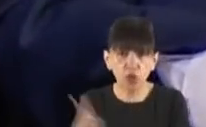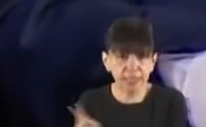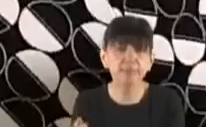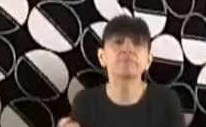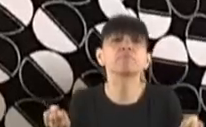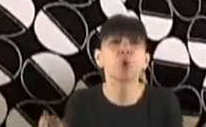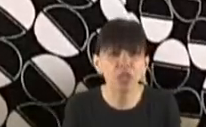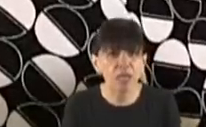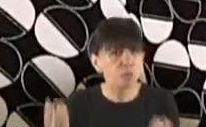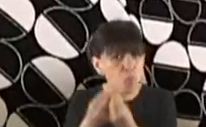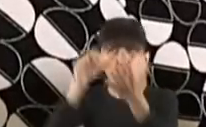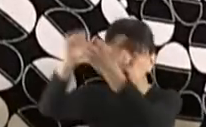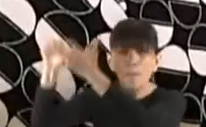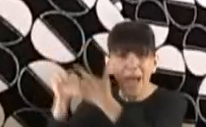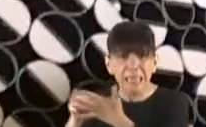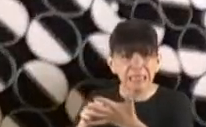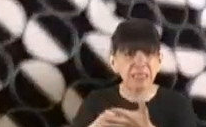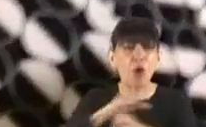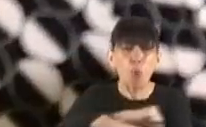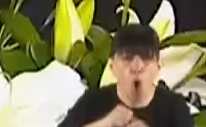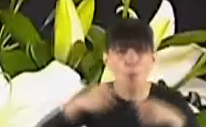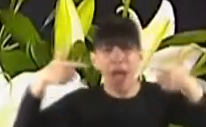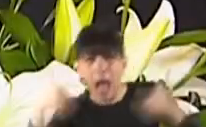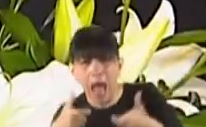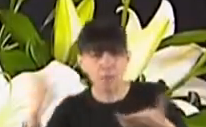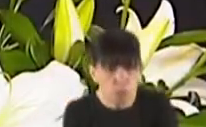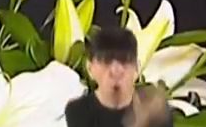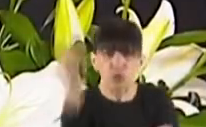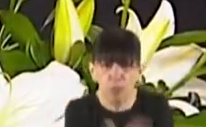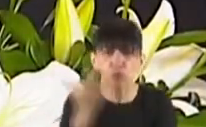siguen armándose, sofisticando su armamento.